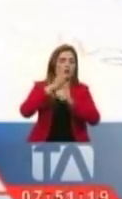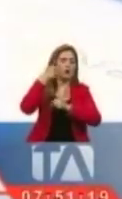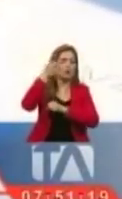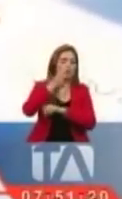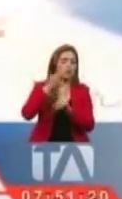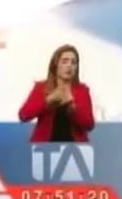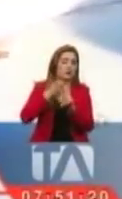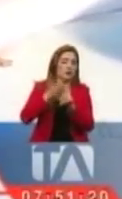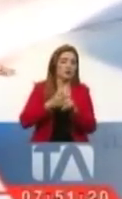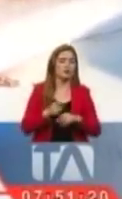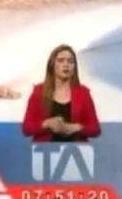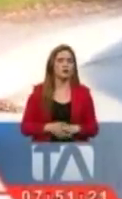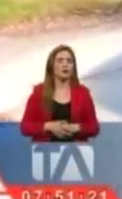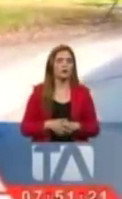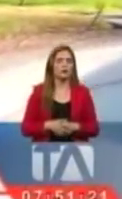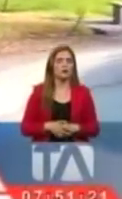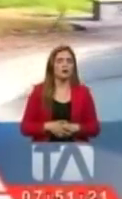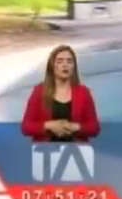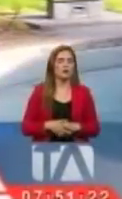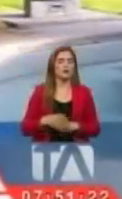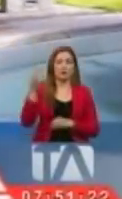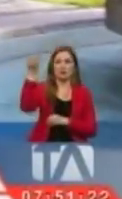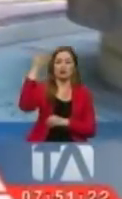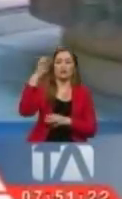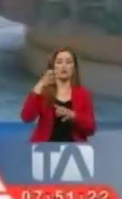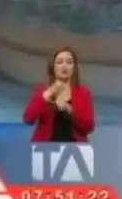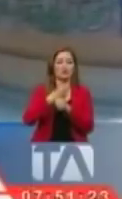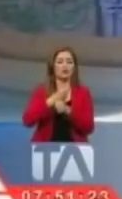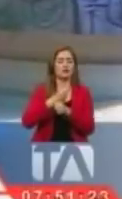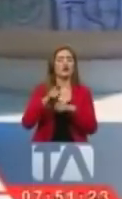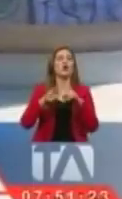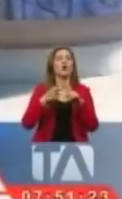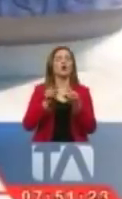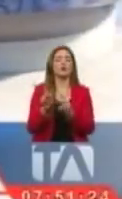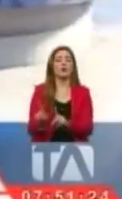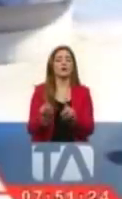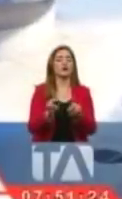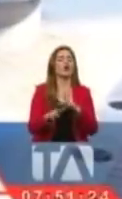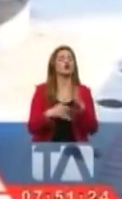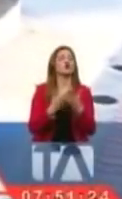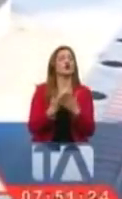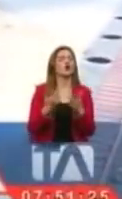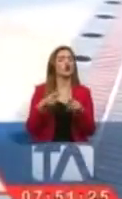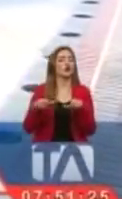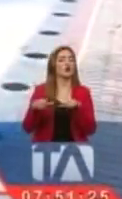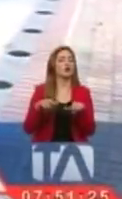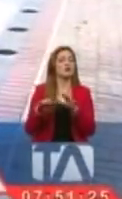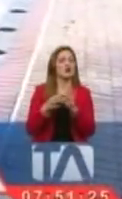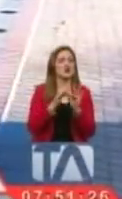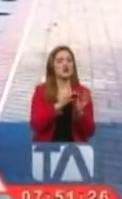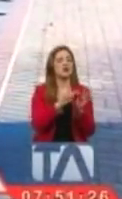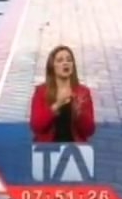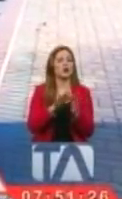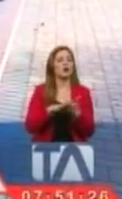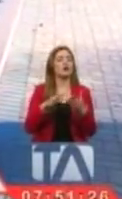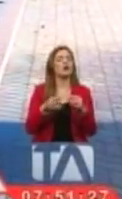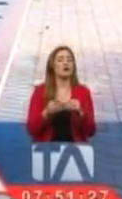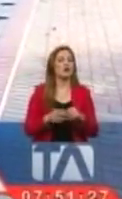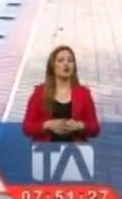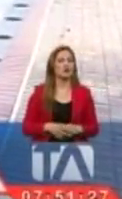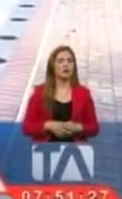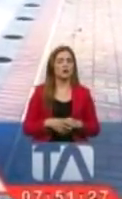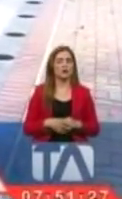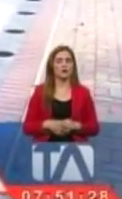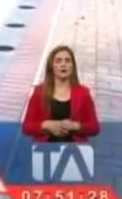próximos meses dos semanas ya está habilitado lo que sí luminarios para cuando se tendrá ya lista esta pileta y los arreglos que estamos